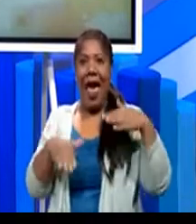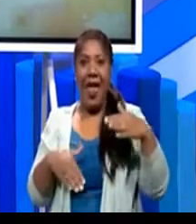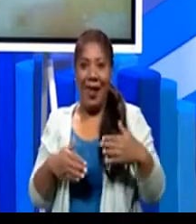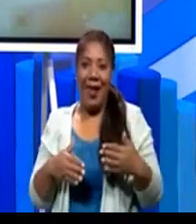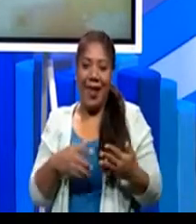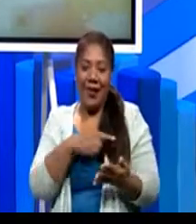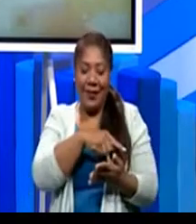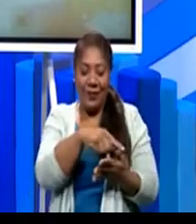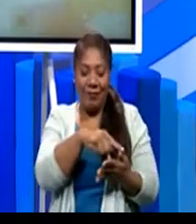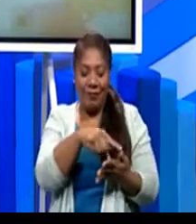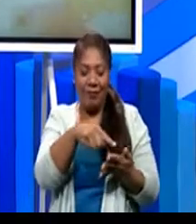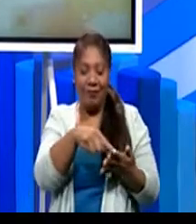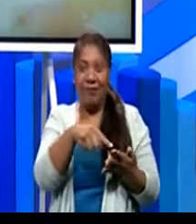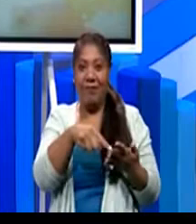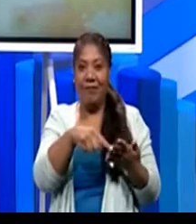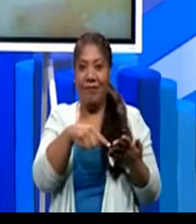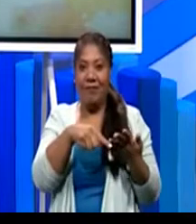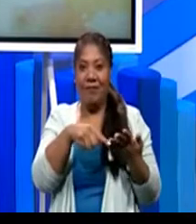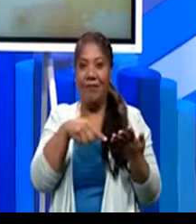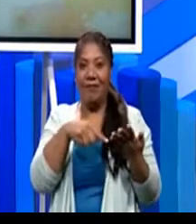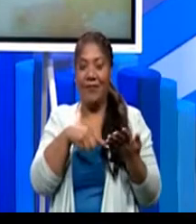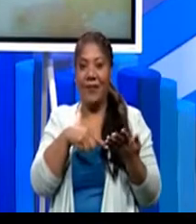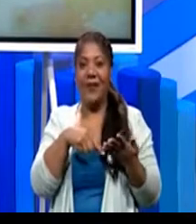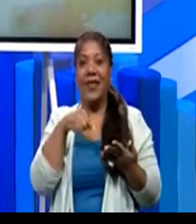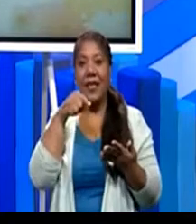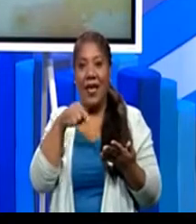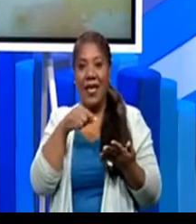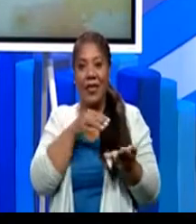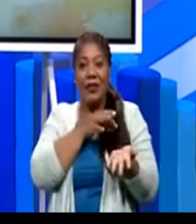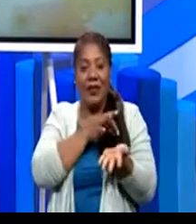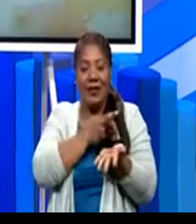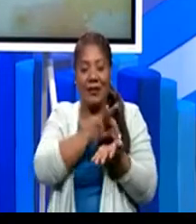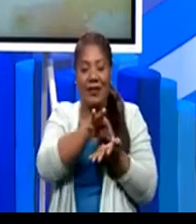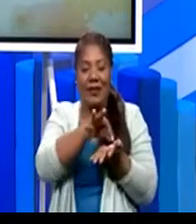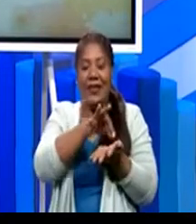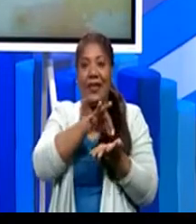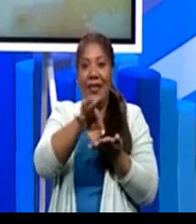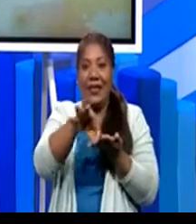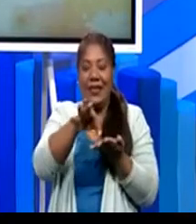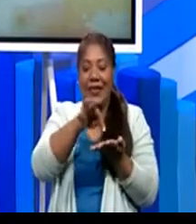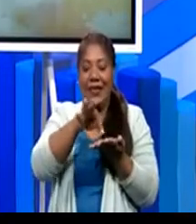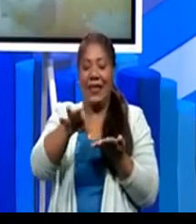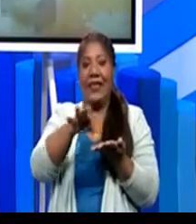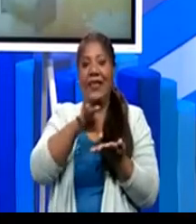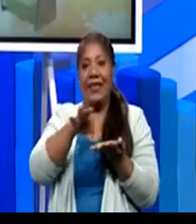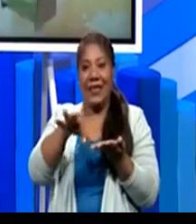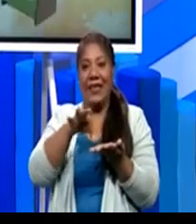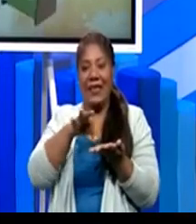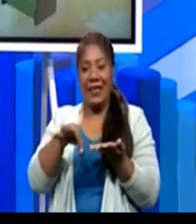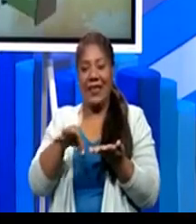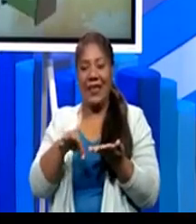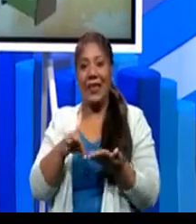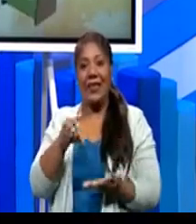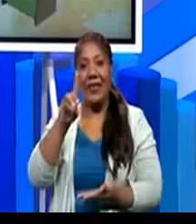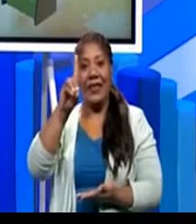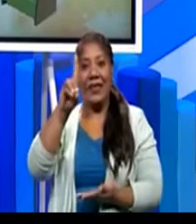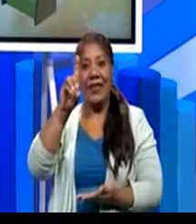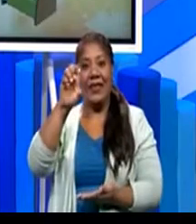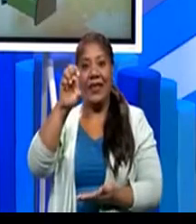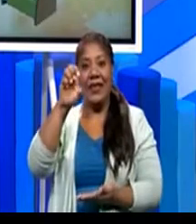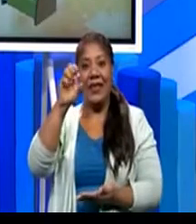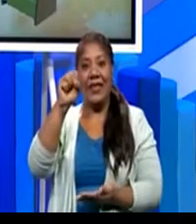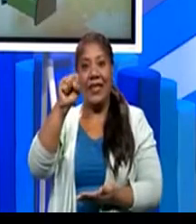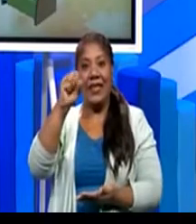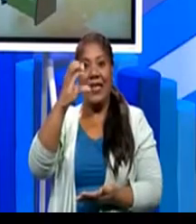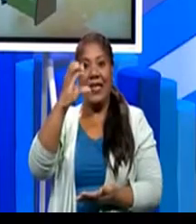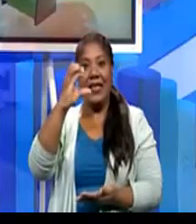interesante, ¿verdad? De eso se trata la descripción. Seguimos con el siguiente, ya que aquí vamos a